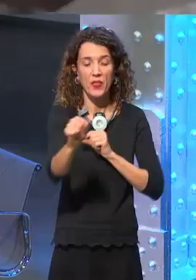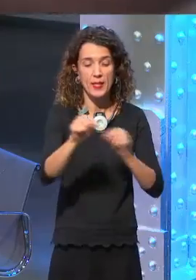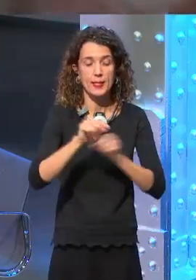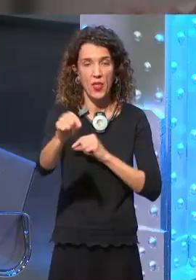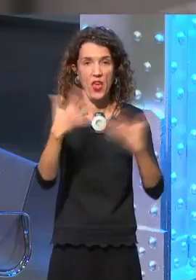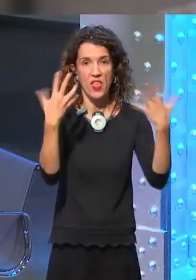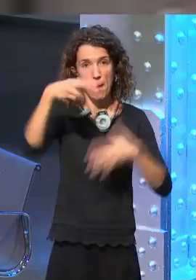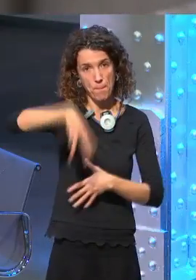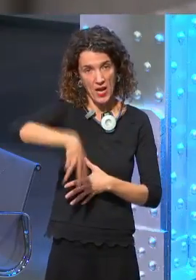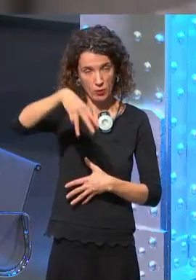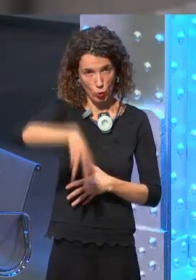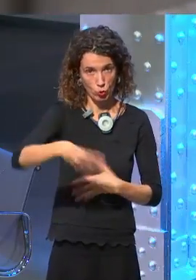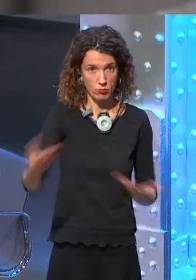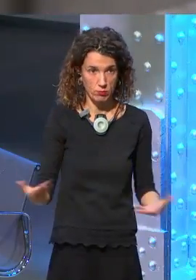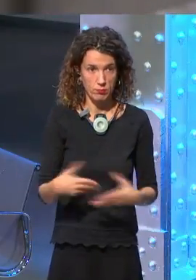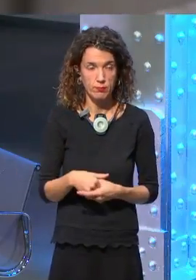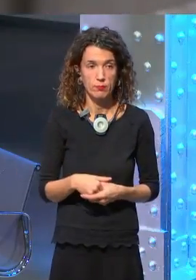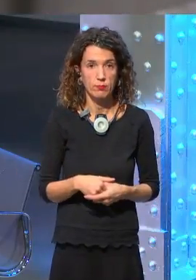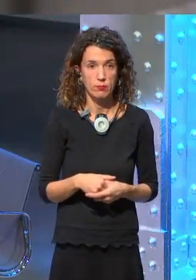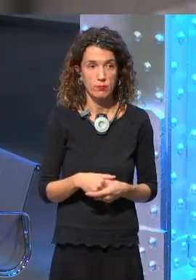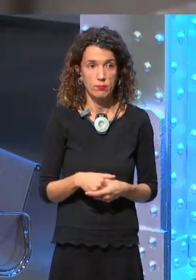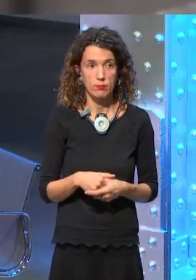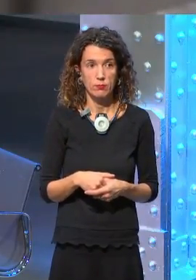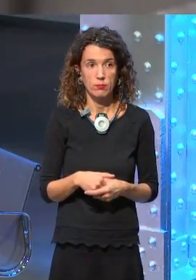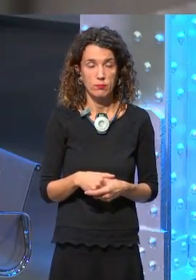de 10 metros de distancia.